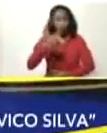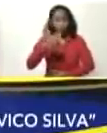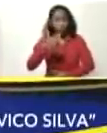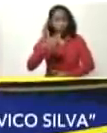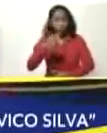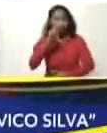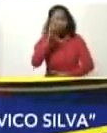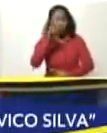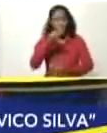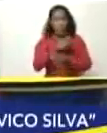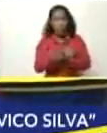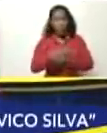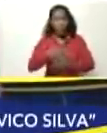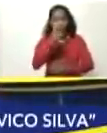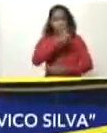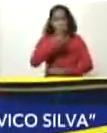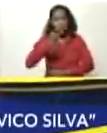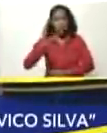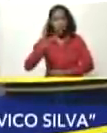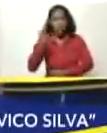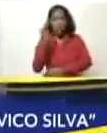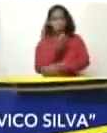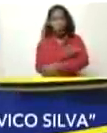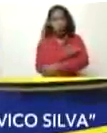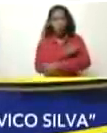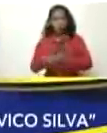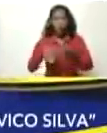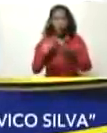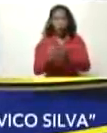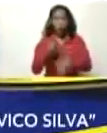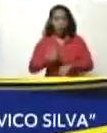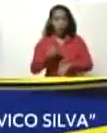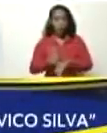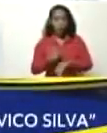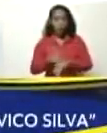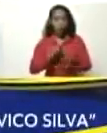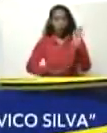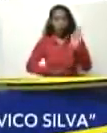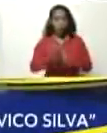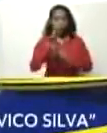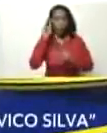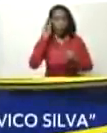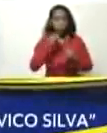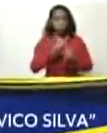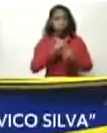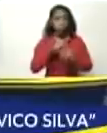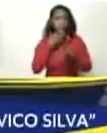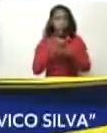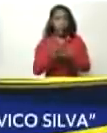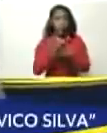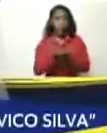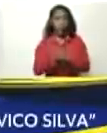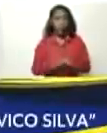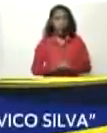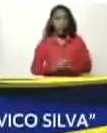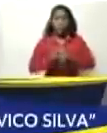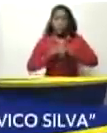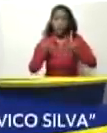de 2 millones de personas vacunadas hasta el momento. Hemos superado la meta propuesta,